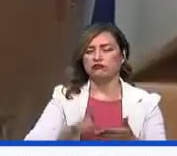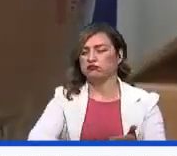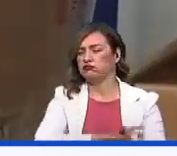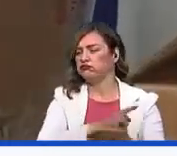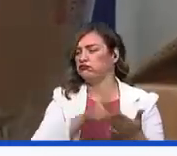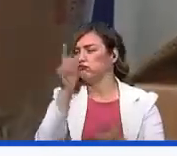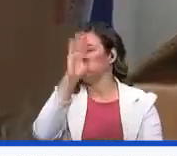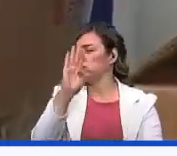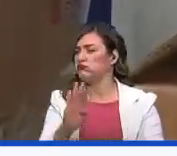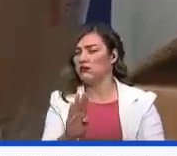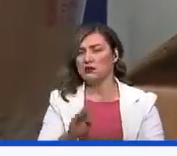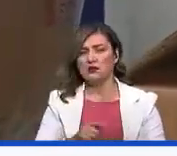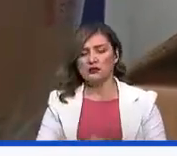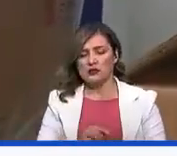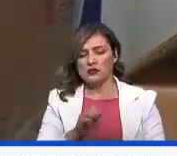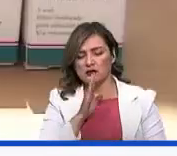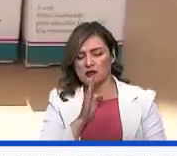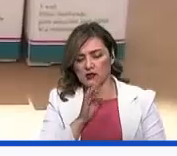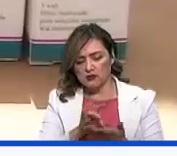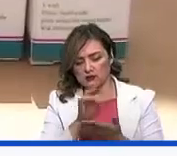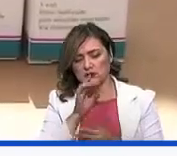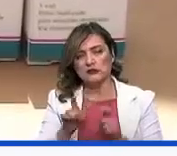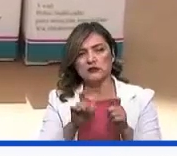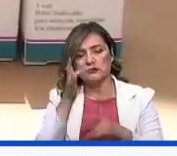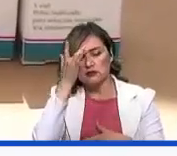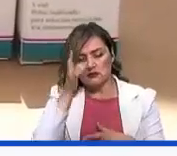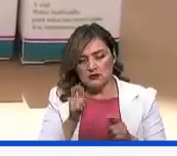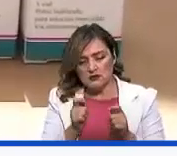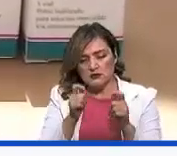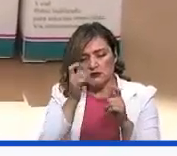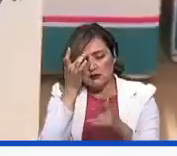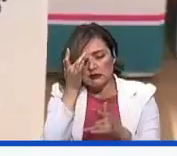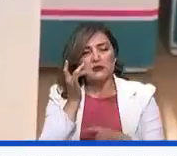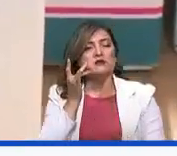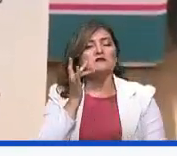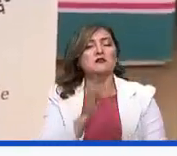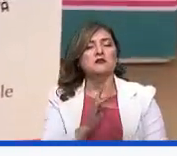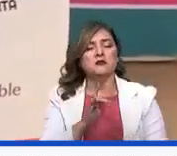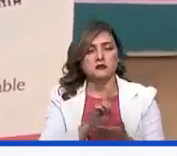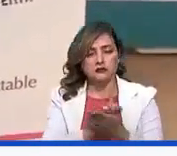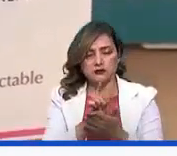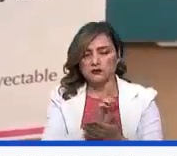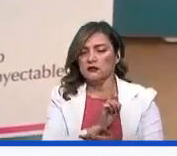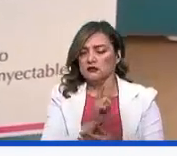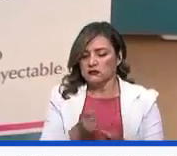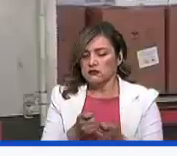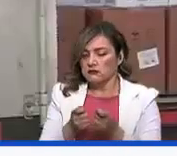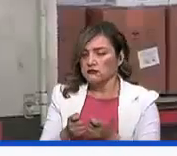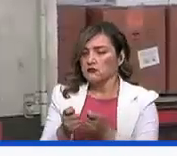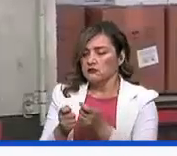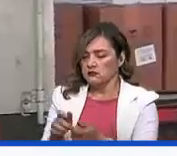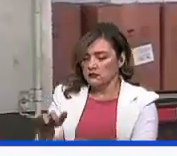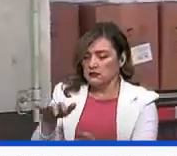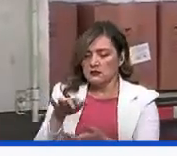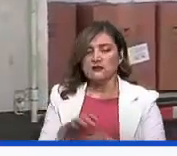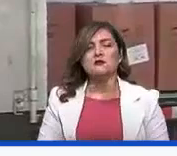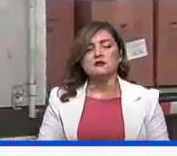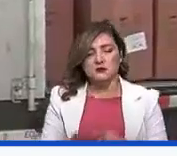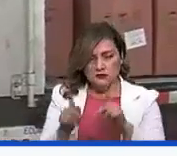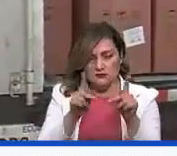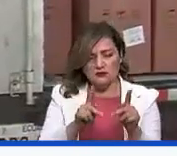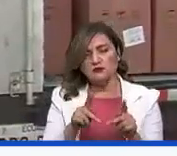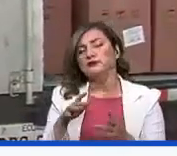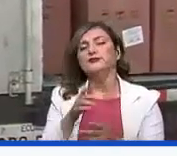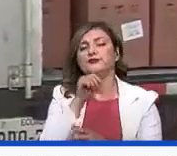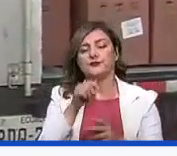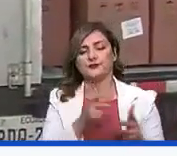Son medicinas para pacientes oncológicos con enfermedades raras y huérfanas. Desde esta semana ya pueden acudir a retirarlas. Incluso se prevé llegue